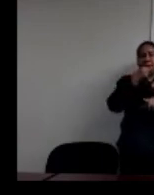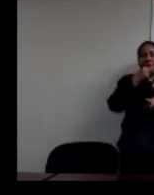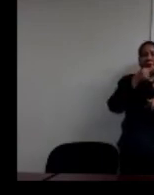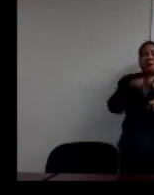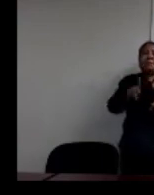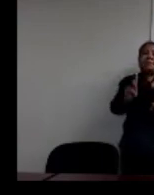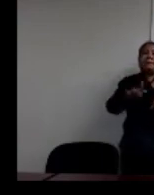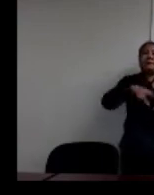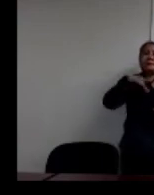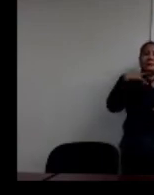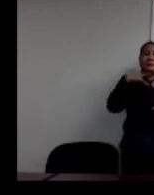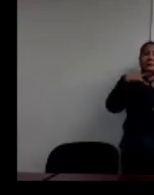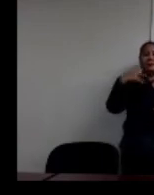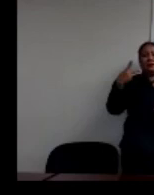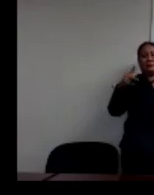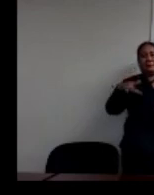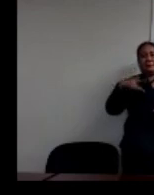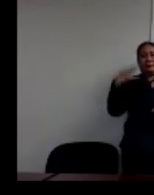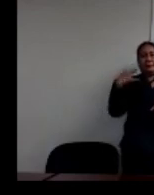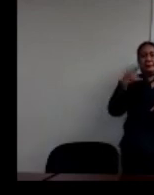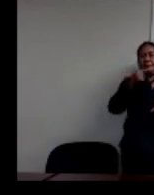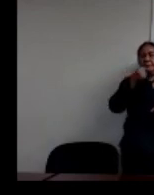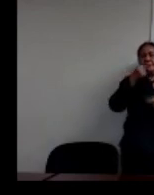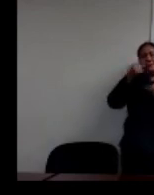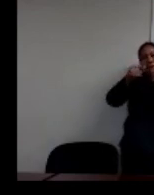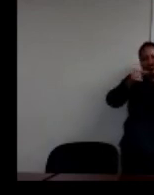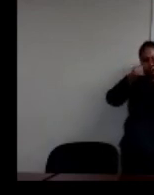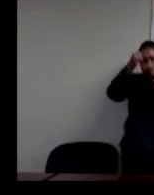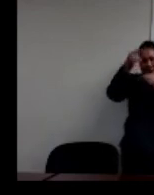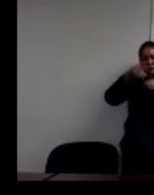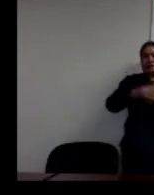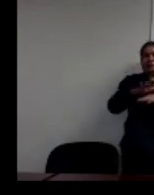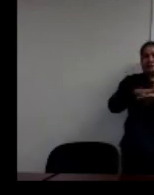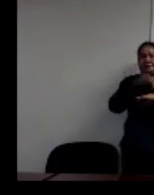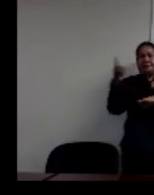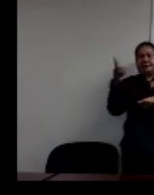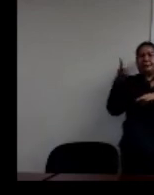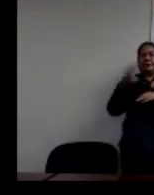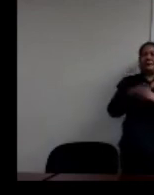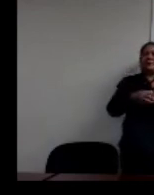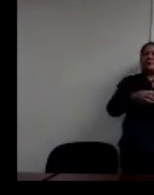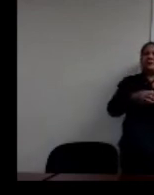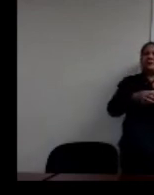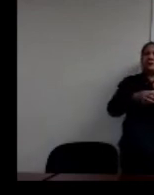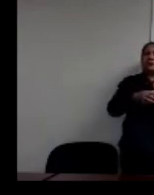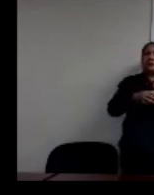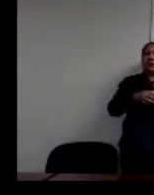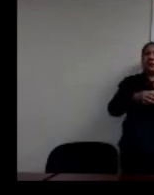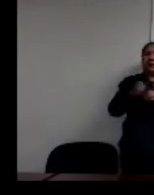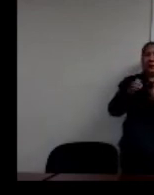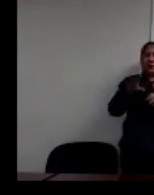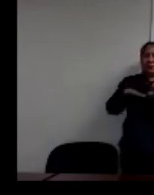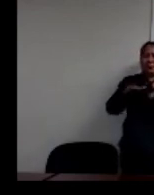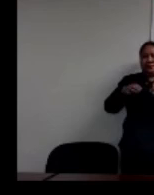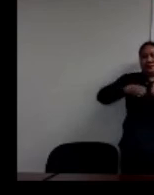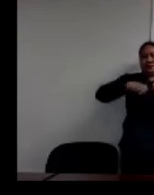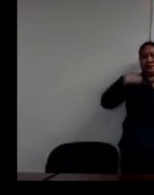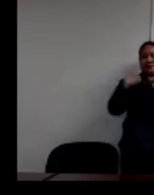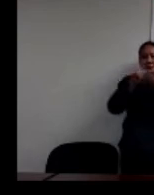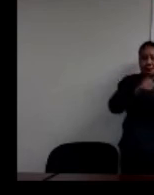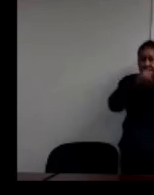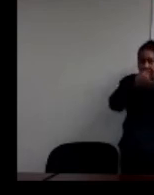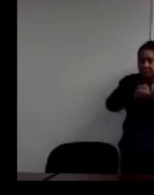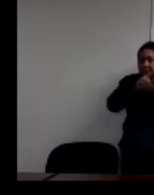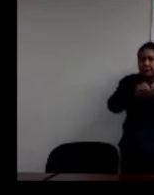sentir y hacerme sentir que ese niño va avanzando. ¿Por qué? Porque una de nuestras mayores frustraciones, tanto como